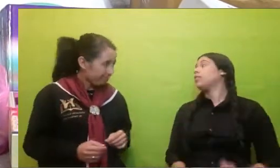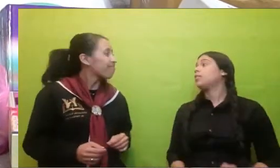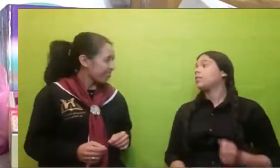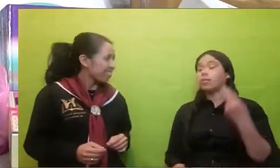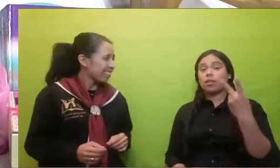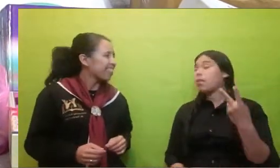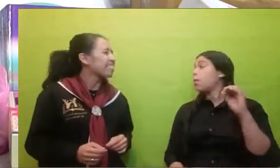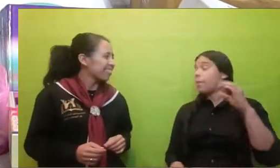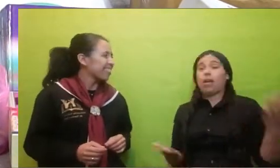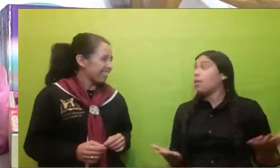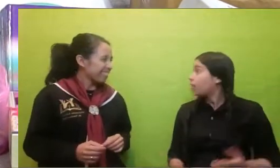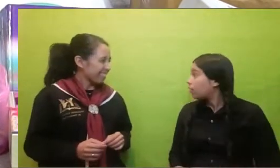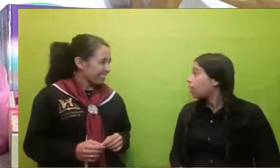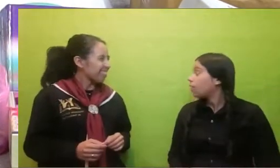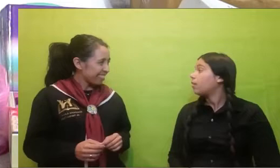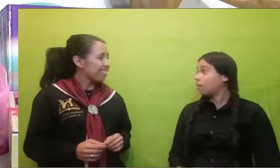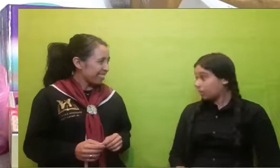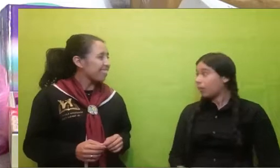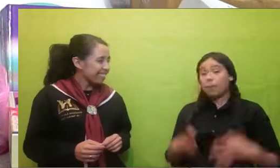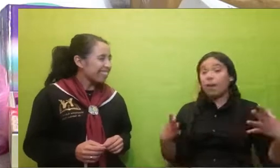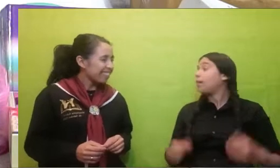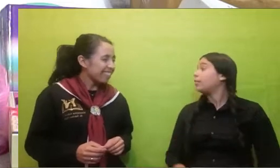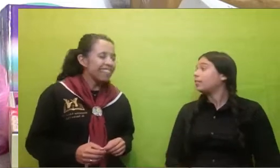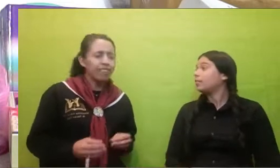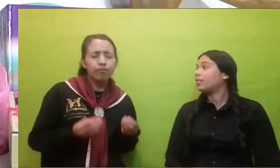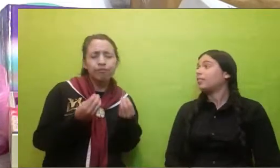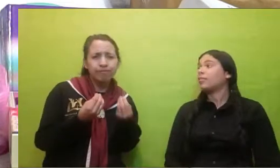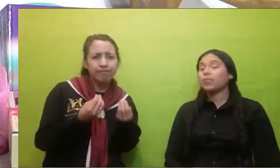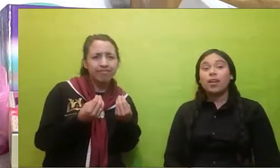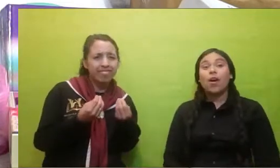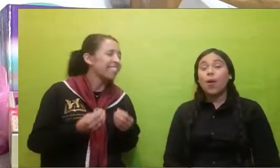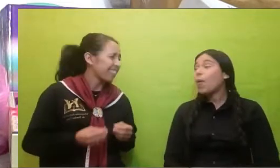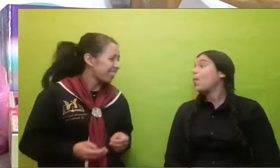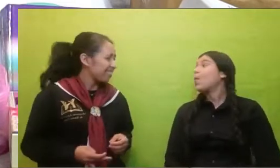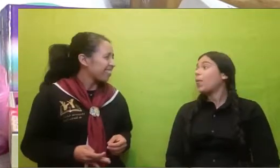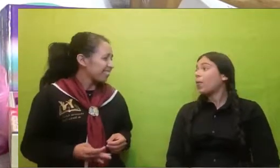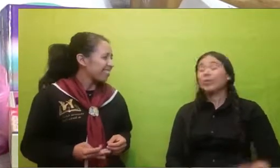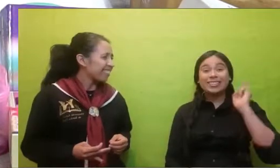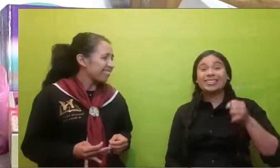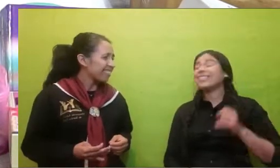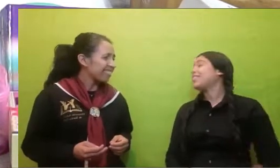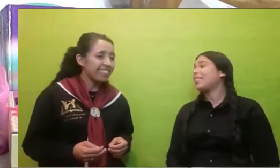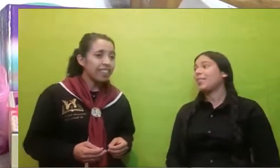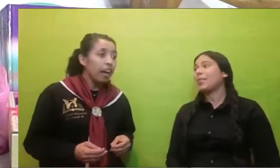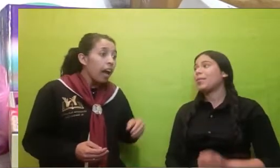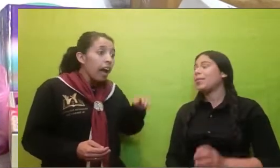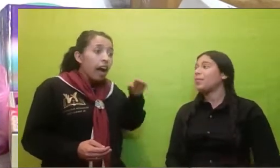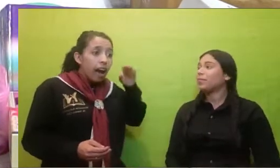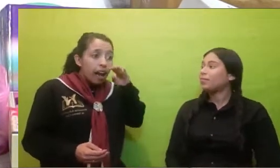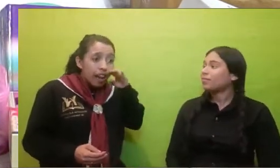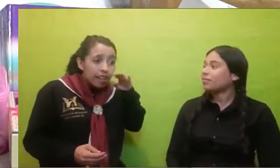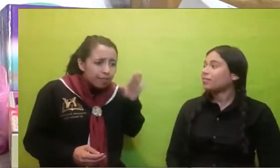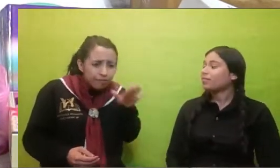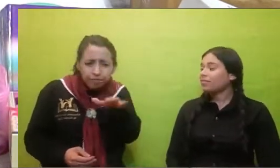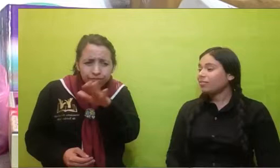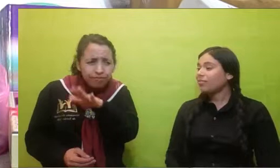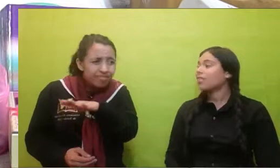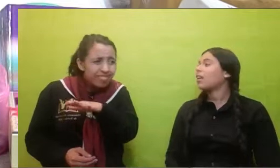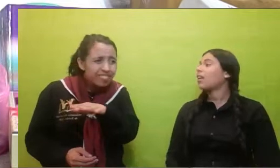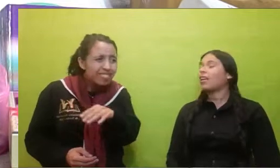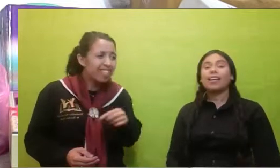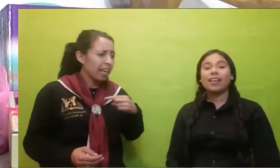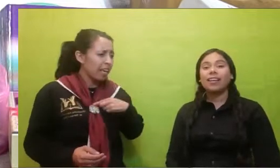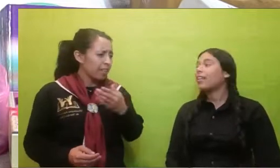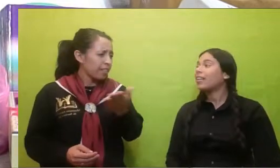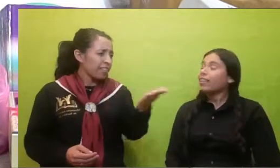¿Más de 10, tía Brenda? Muchas, más, más miles. Más de 15, 20. Más miles de personas. Es impresionante, amigo. Eso.